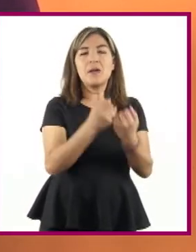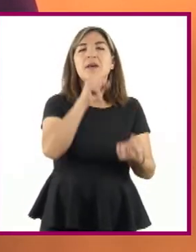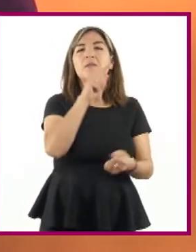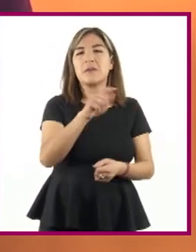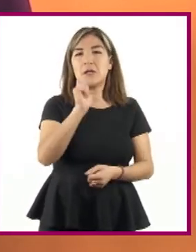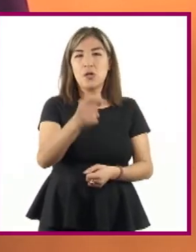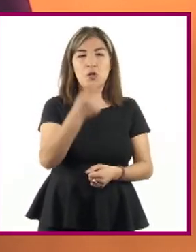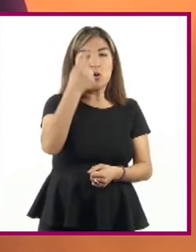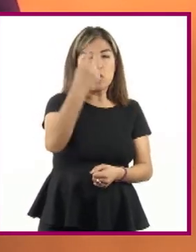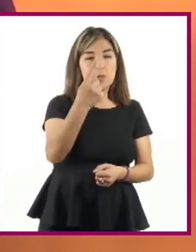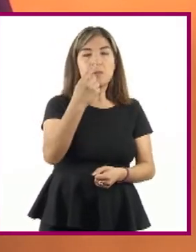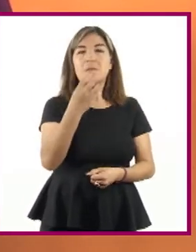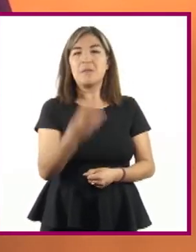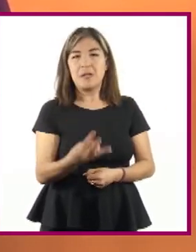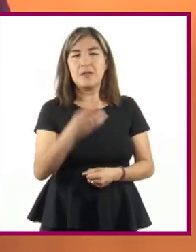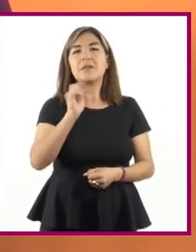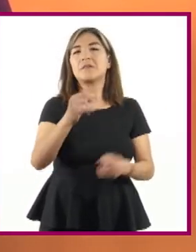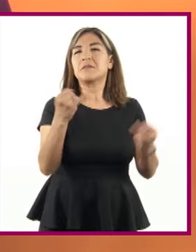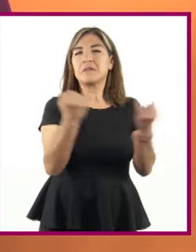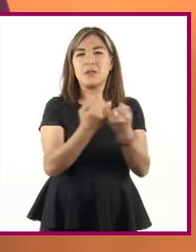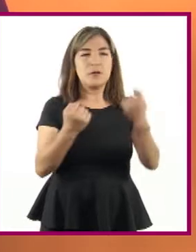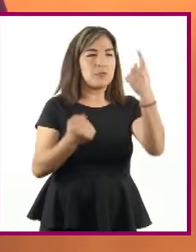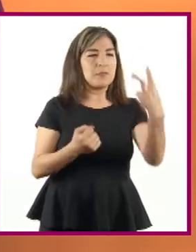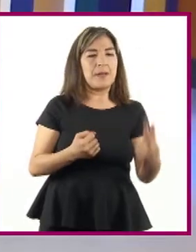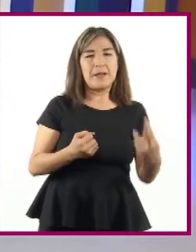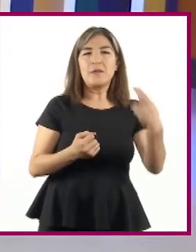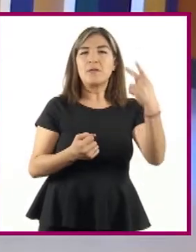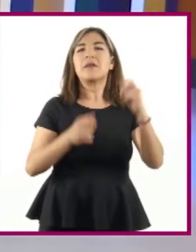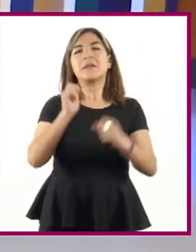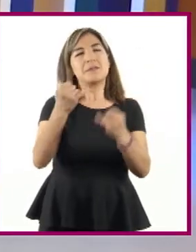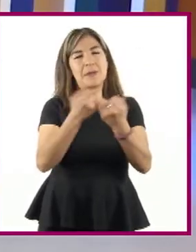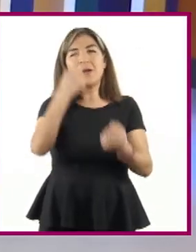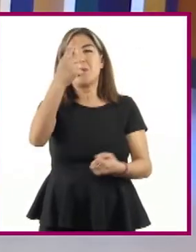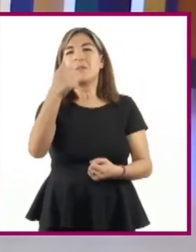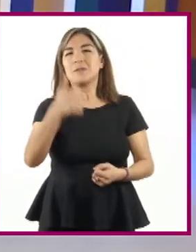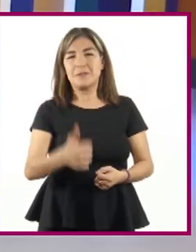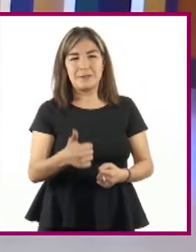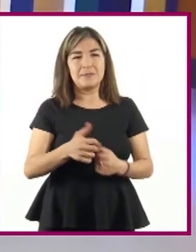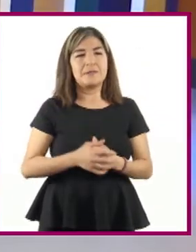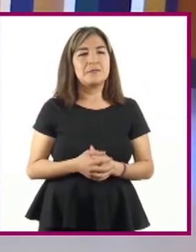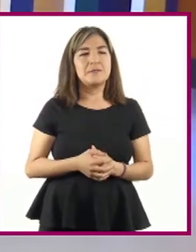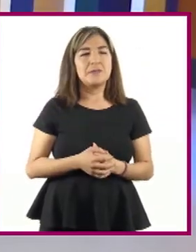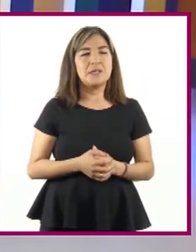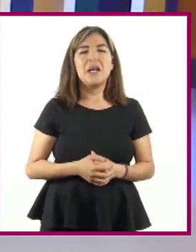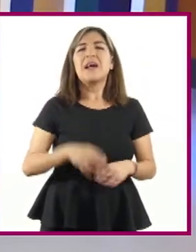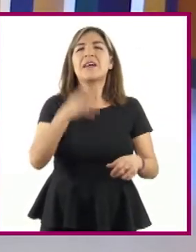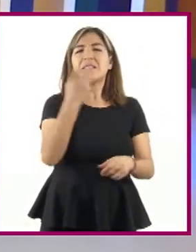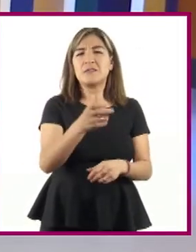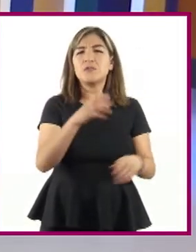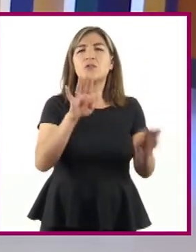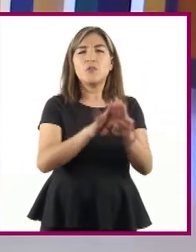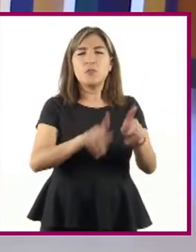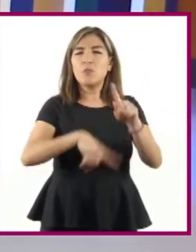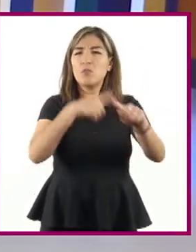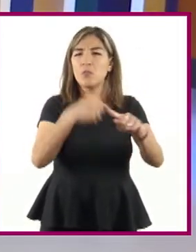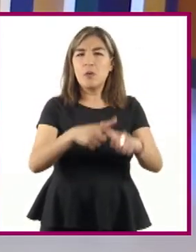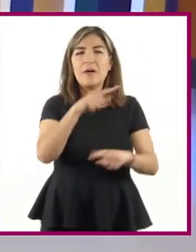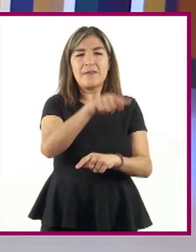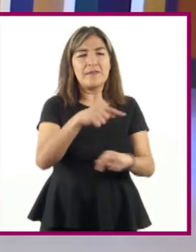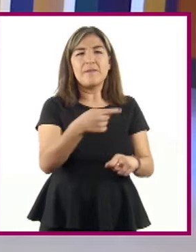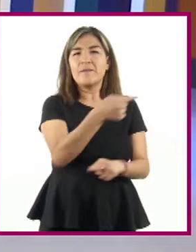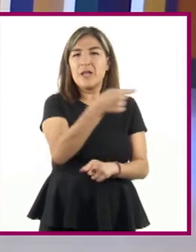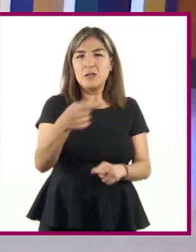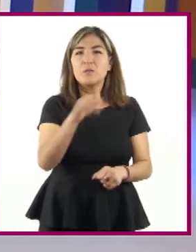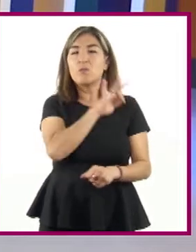ver que un medio por 1/3 es igual a 1/6. Maestro Abel, entonces mediante una multiplicación de fracciones